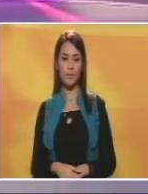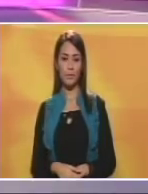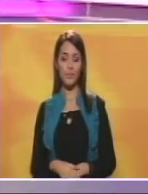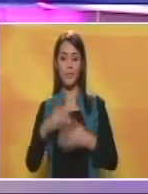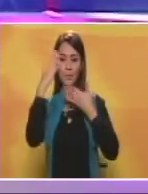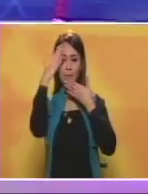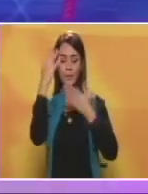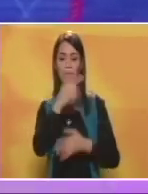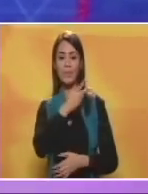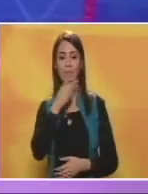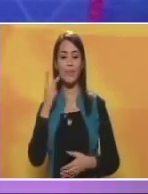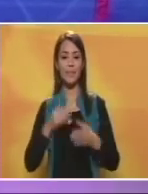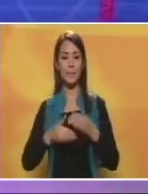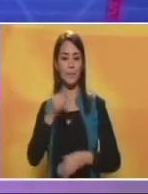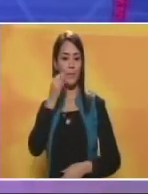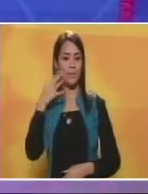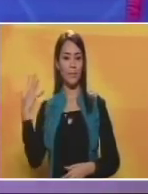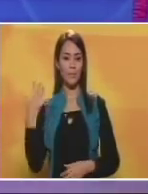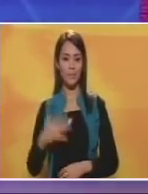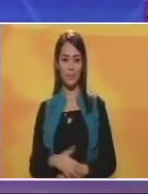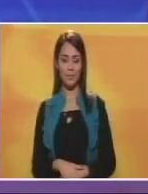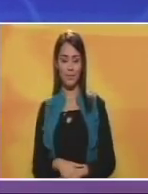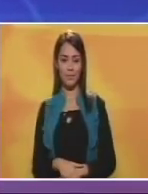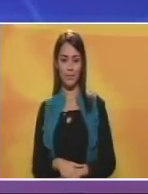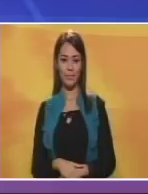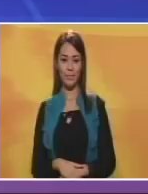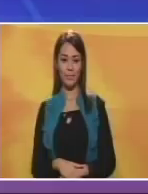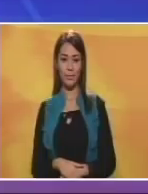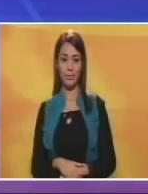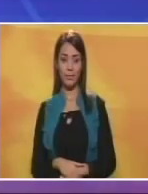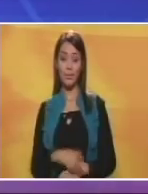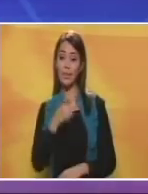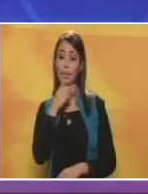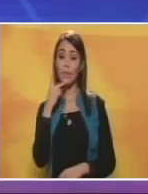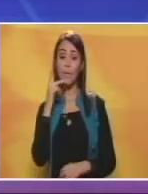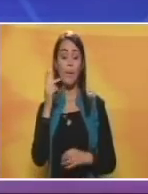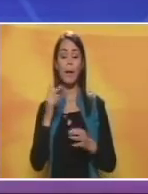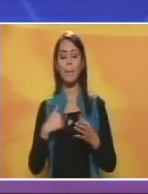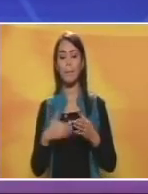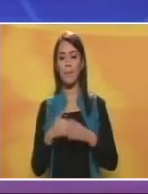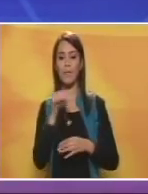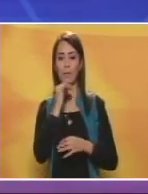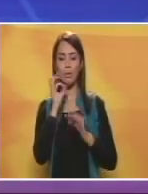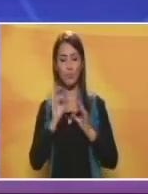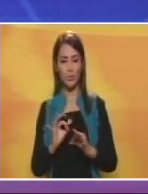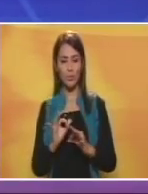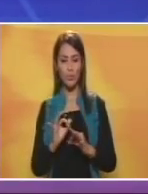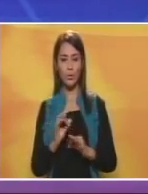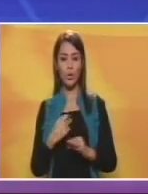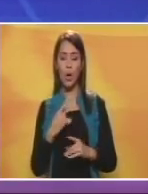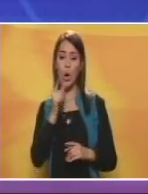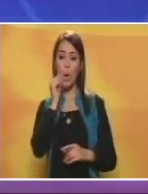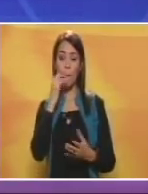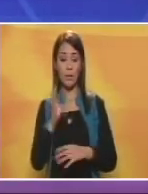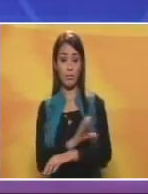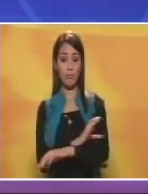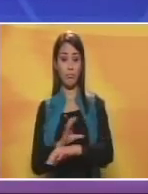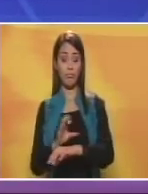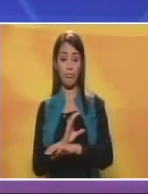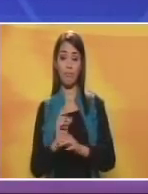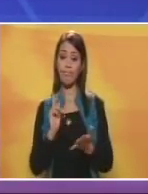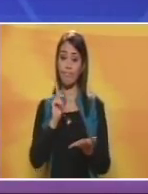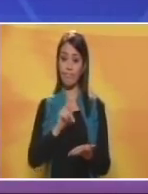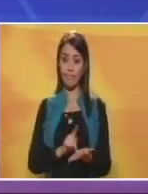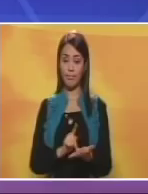Hola, ¿qué tal amigos? Soy Carelis Cuadros y esto es Estrenos y Estrellas. Iniciamos las noticias del mundo del espectáculo con Justin Bieber. El cantante protagonizó